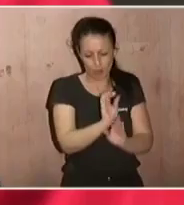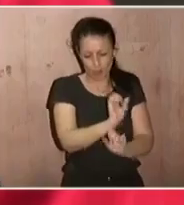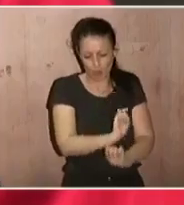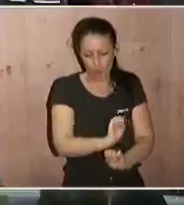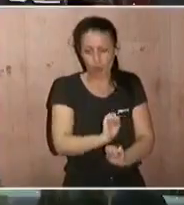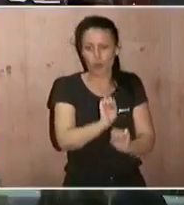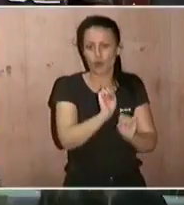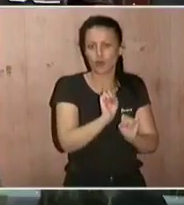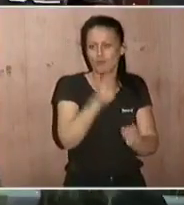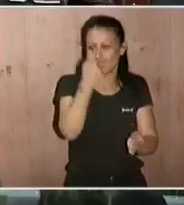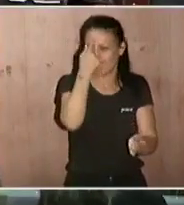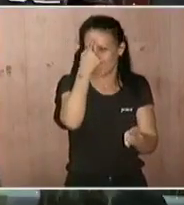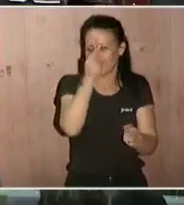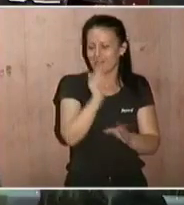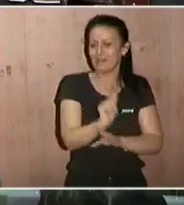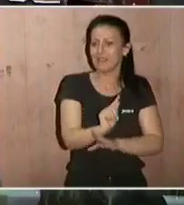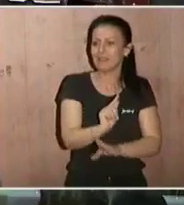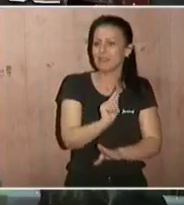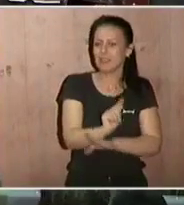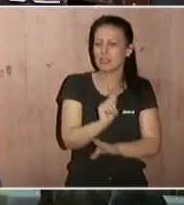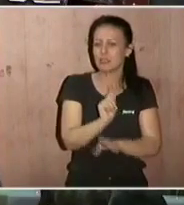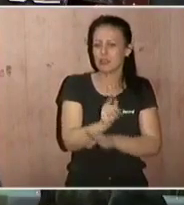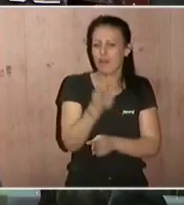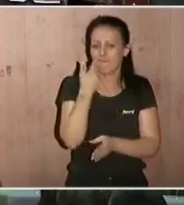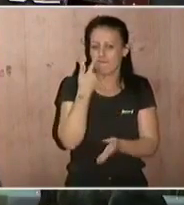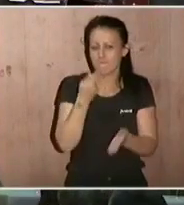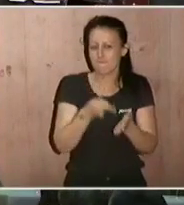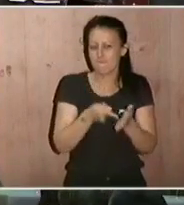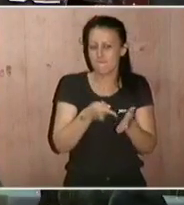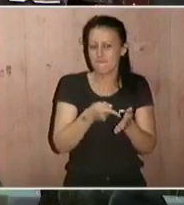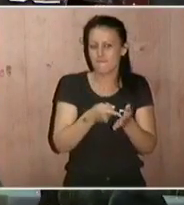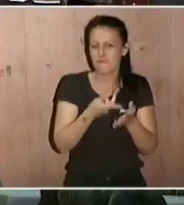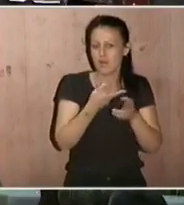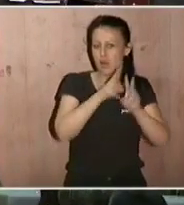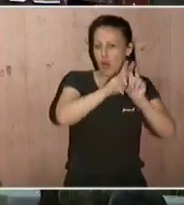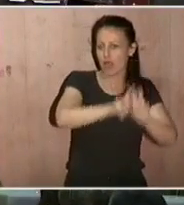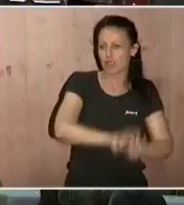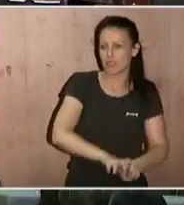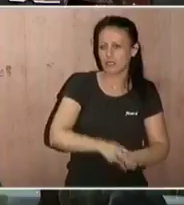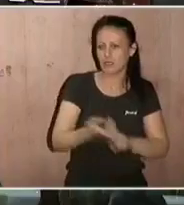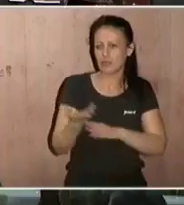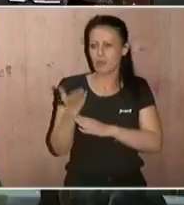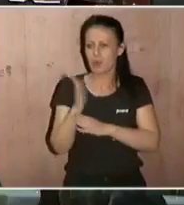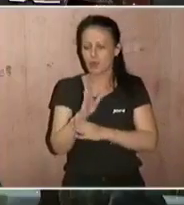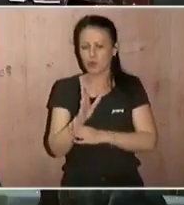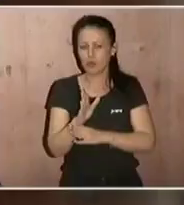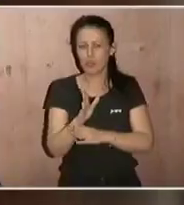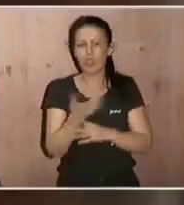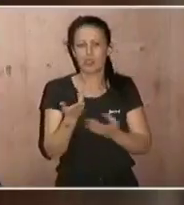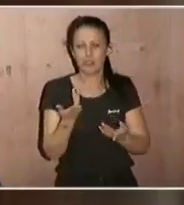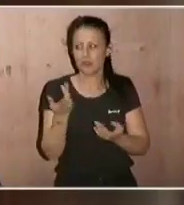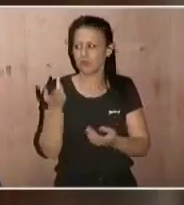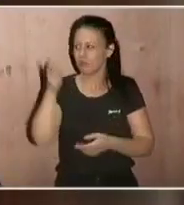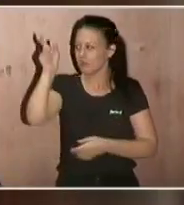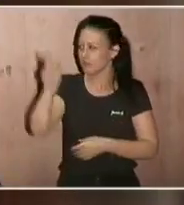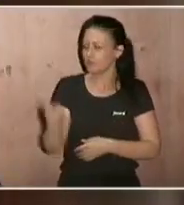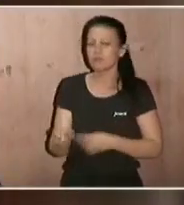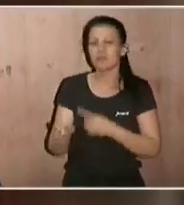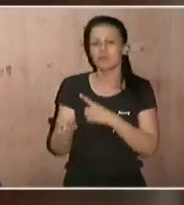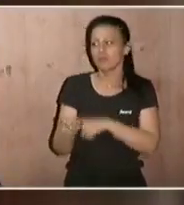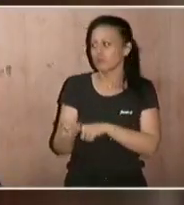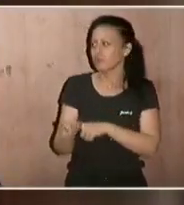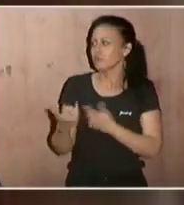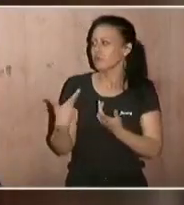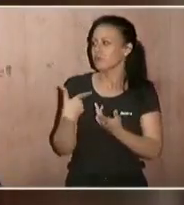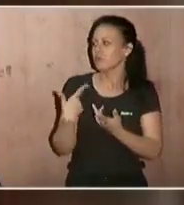crítico, sugerentes en el análisis y en las propuestas, en las que el autor cuida de ofrecer con entusiasmo los